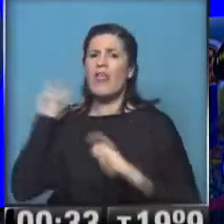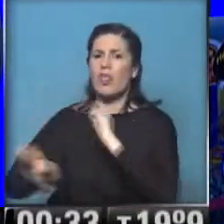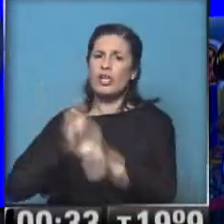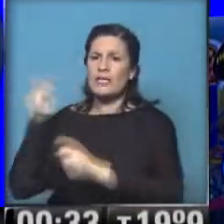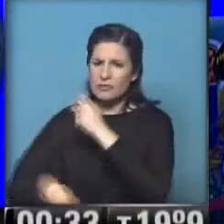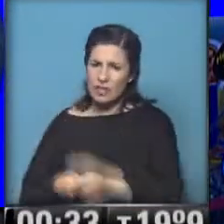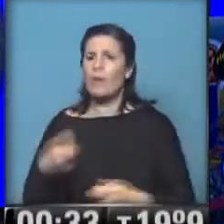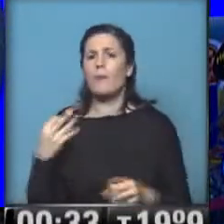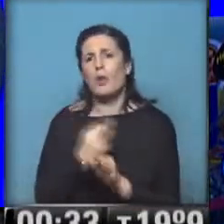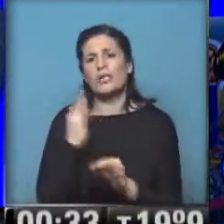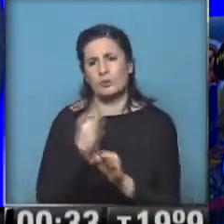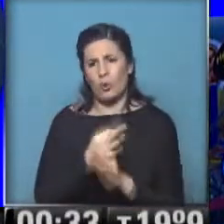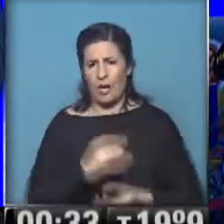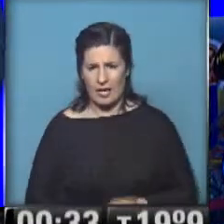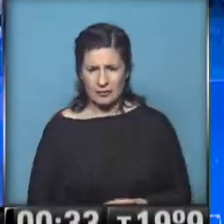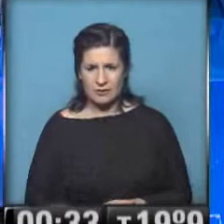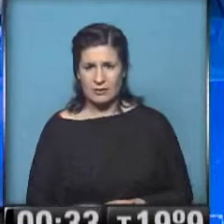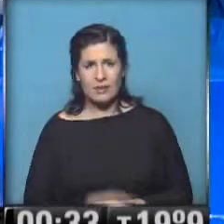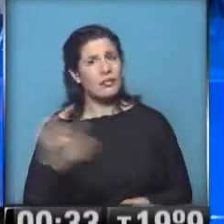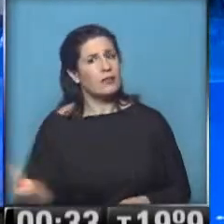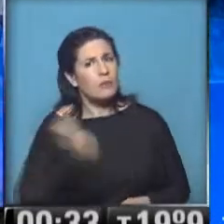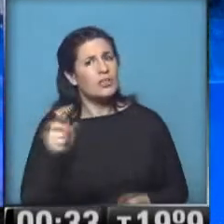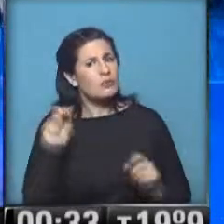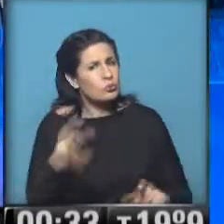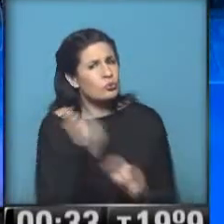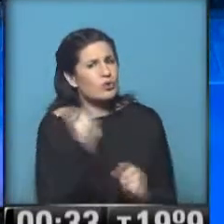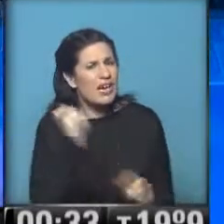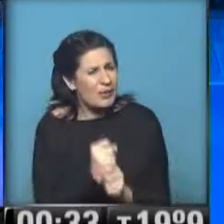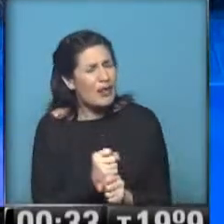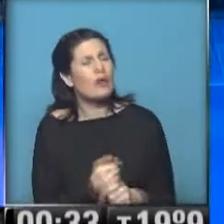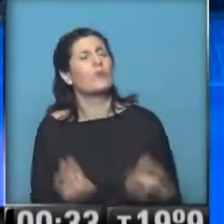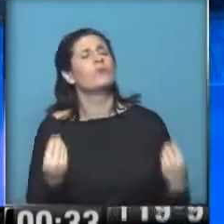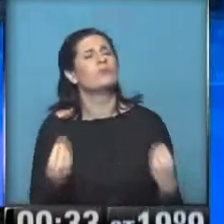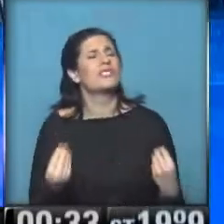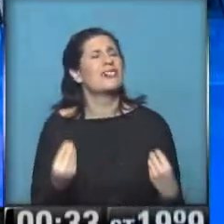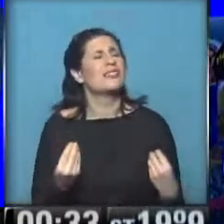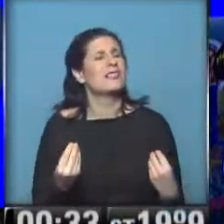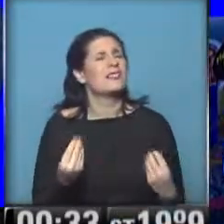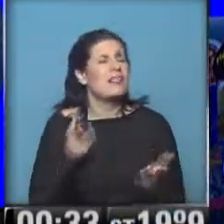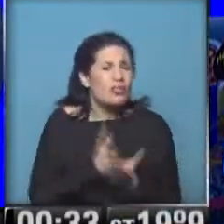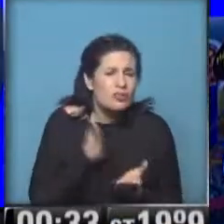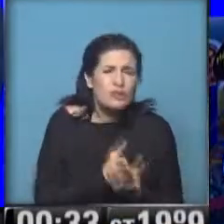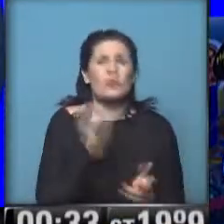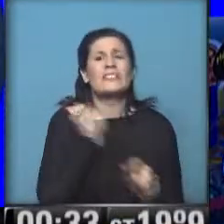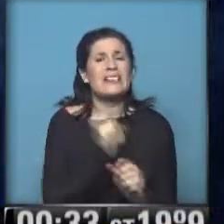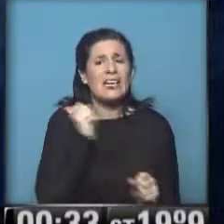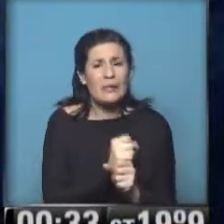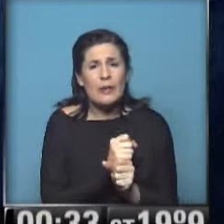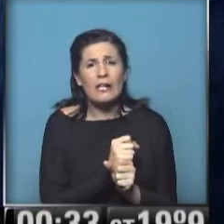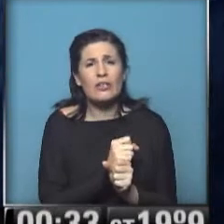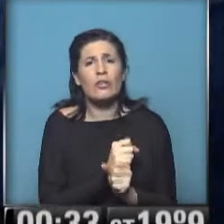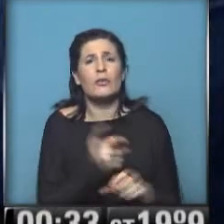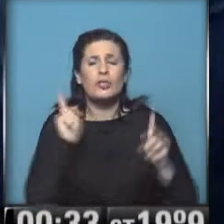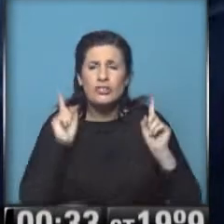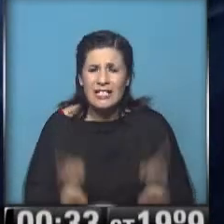poder colaborar si lo quieren y es hacer. Es muy importante el trabajo que han hecho porque, como vos decís, por un lado siguen adelante con esta tarea de los chicos y por otro lado han llevado